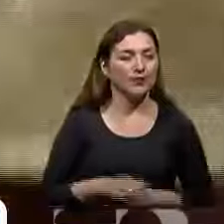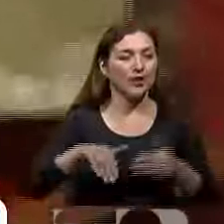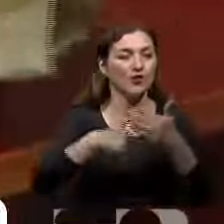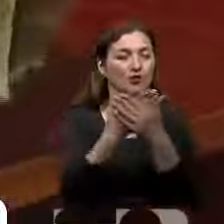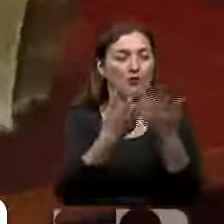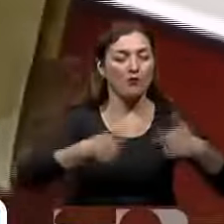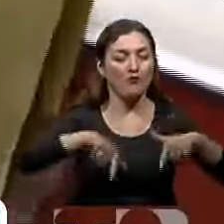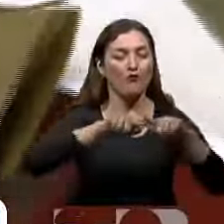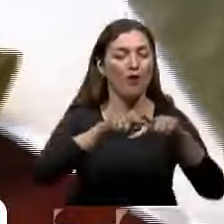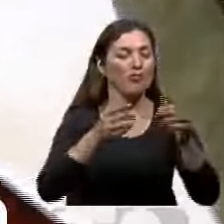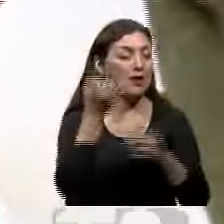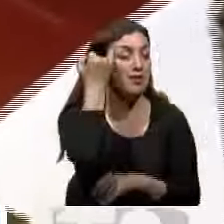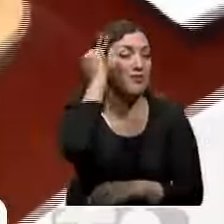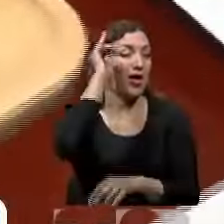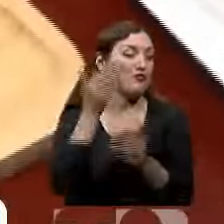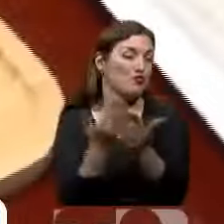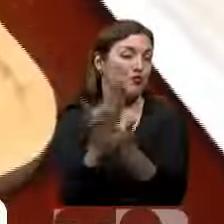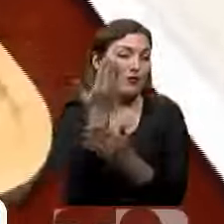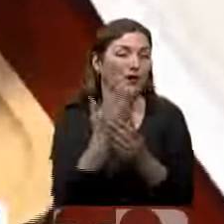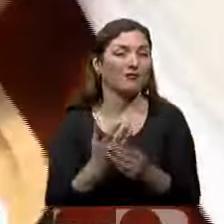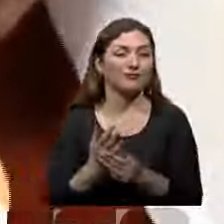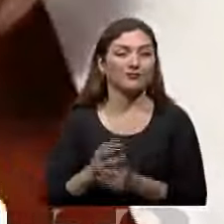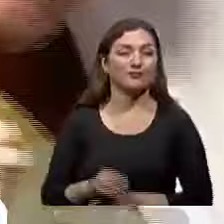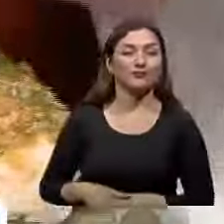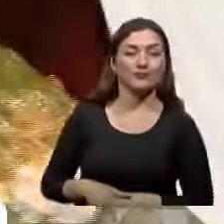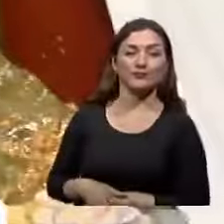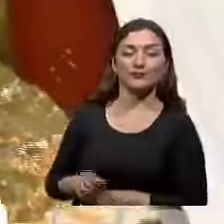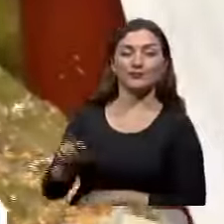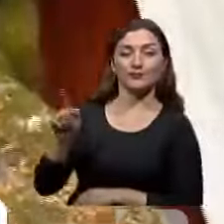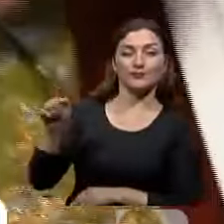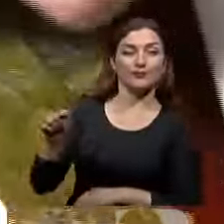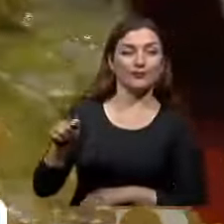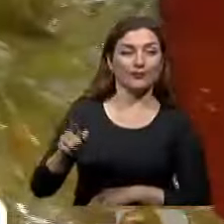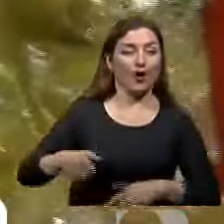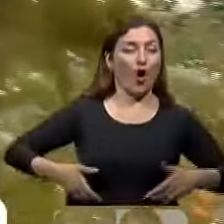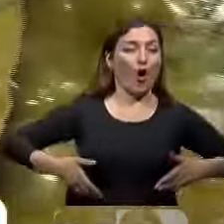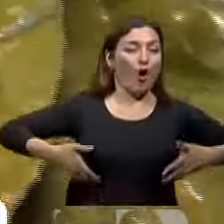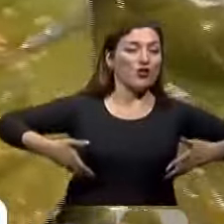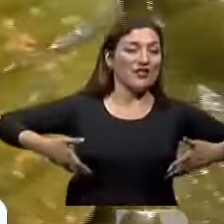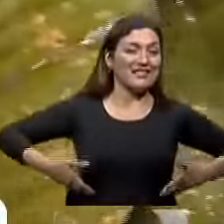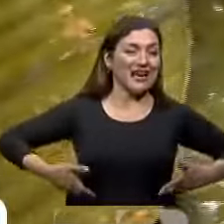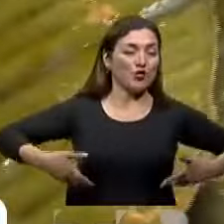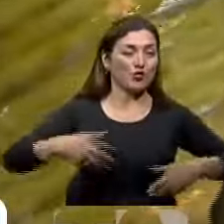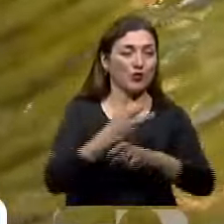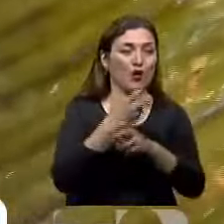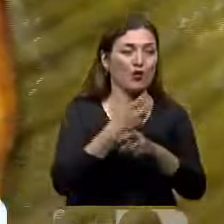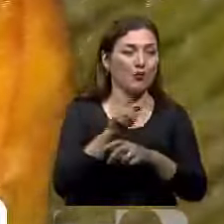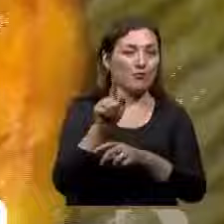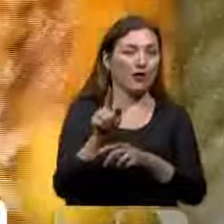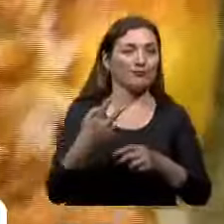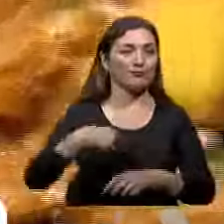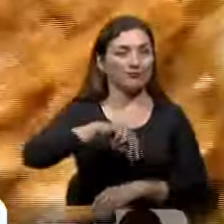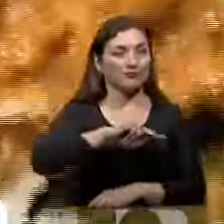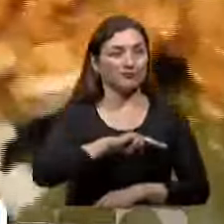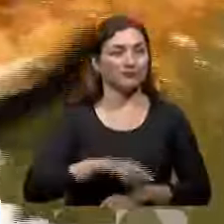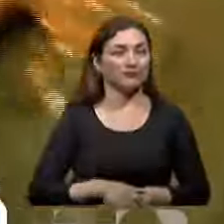de nuevos platillos, ¿no?, que se pueden realizar. Y aquí tenemos también la tonga de costilla, que es una tonga típica que también tenemos nosotros. Y por